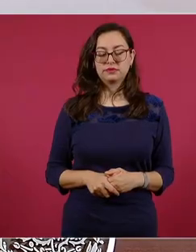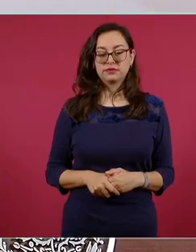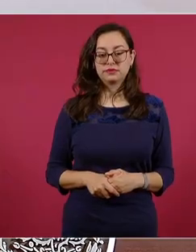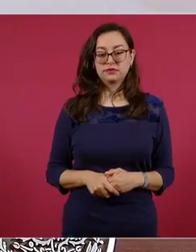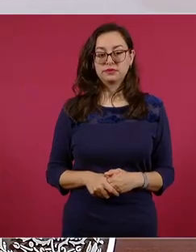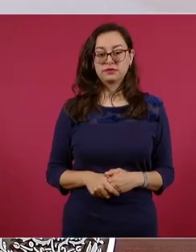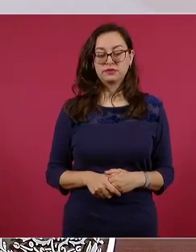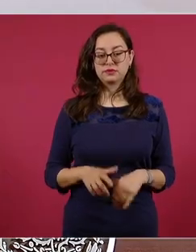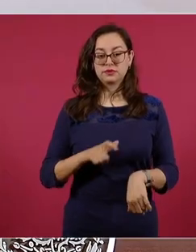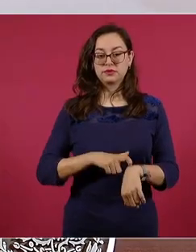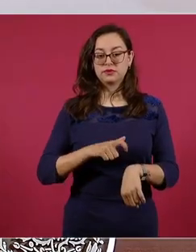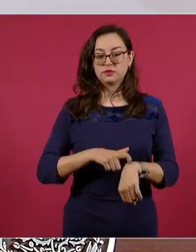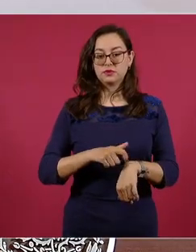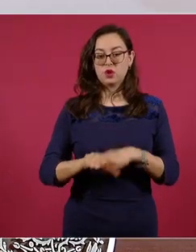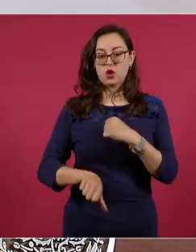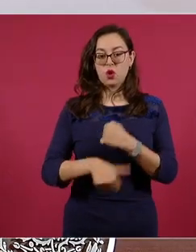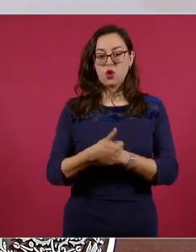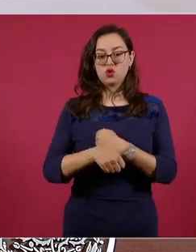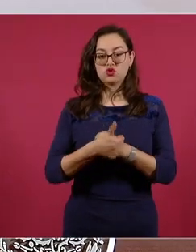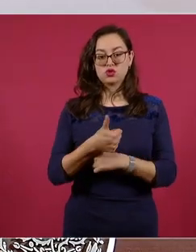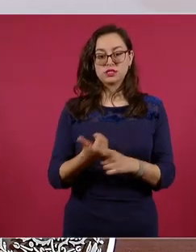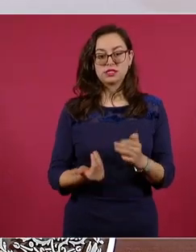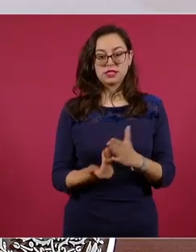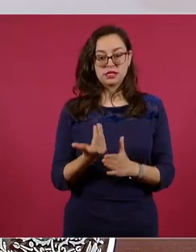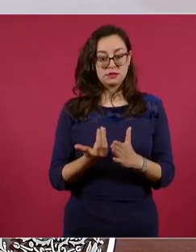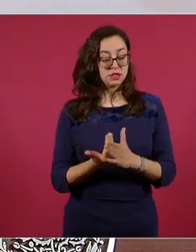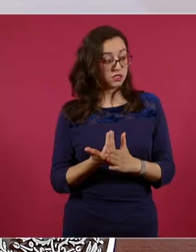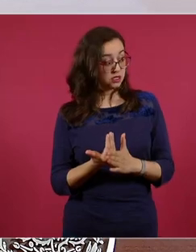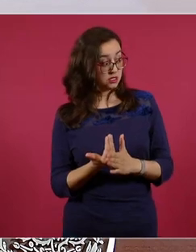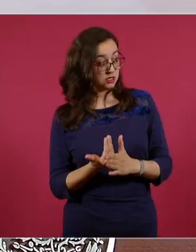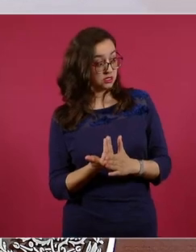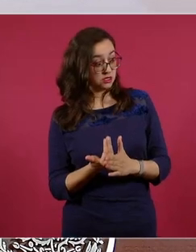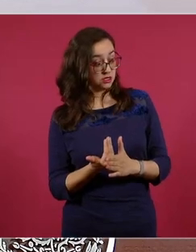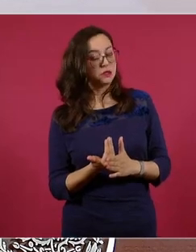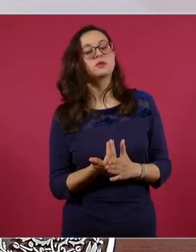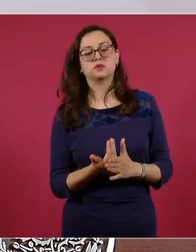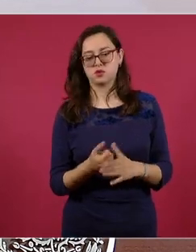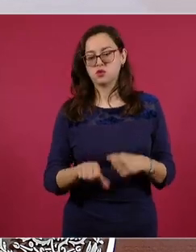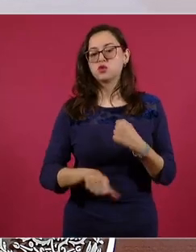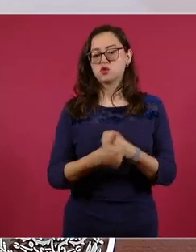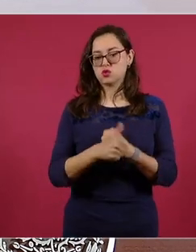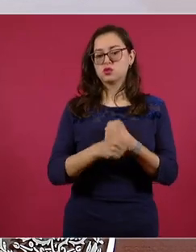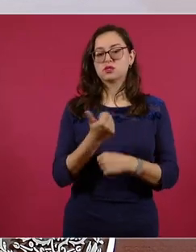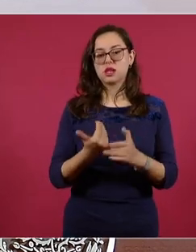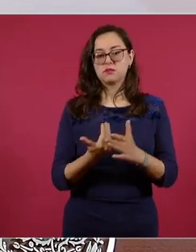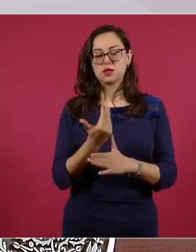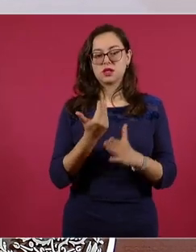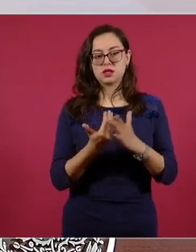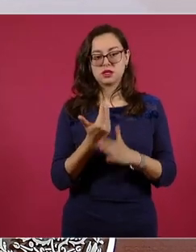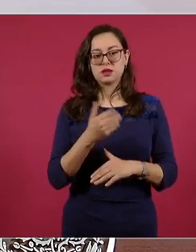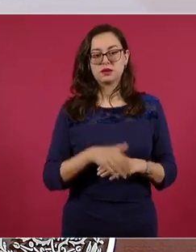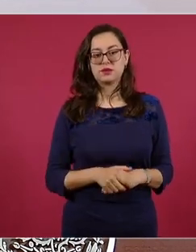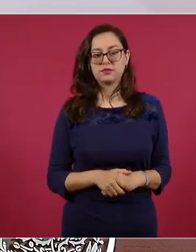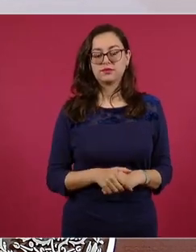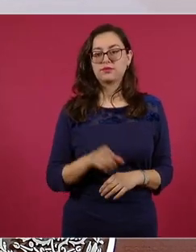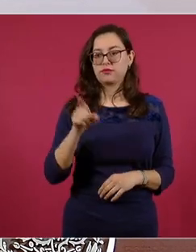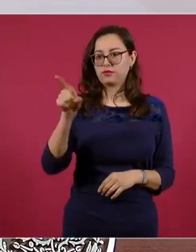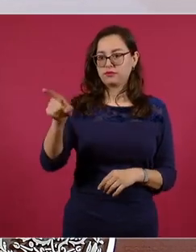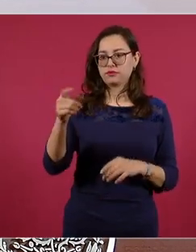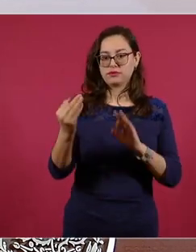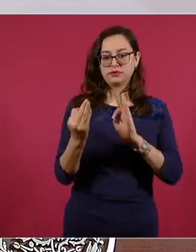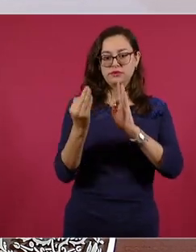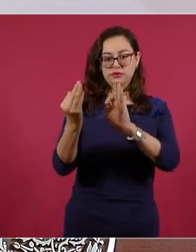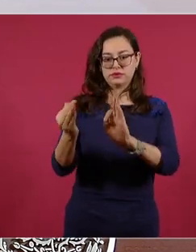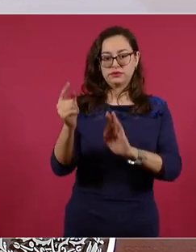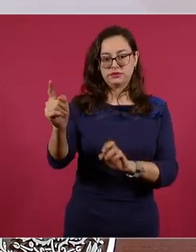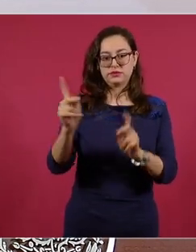Va a ser a las 11 de la mañana, Jesús. Sí, a las 11 de la mañana. Sí. Aquí en Patio Mariano.